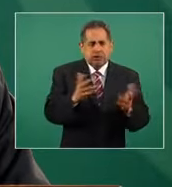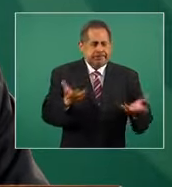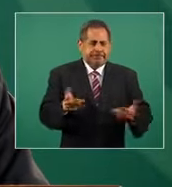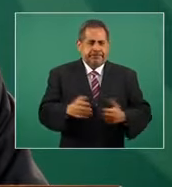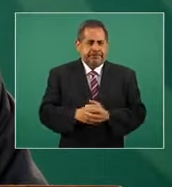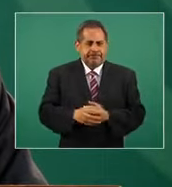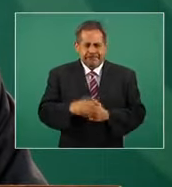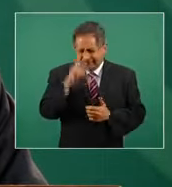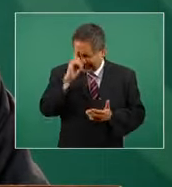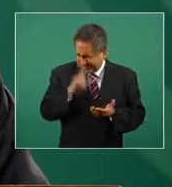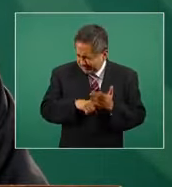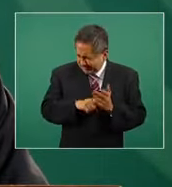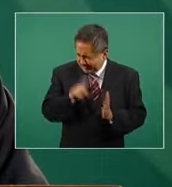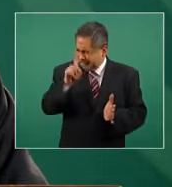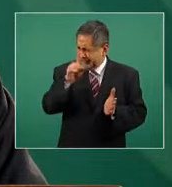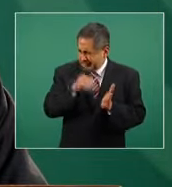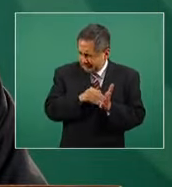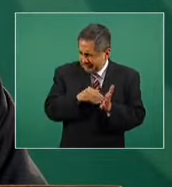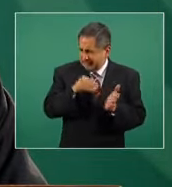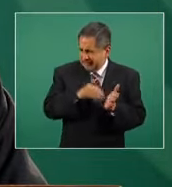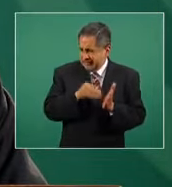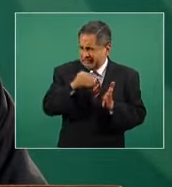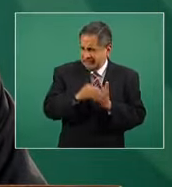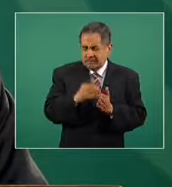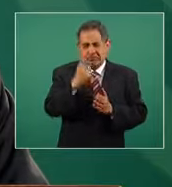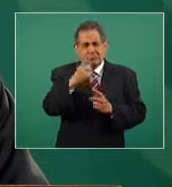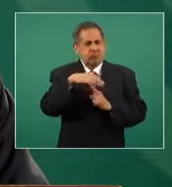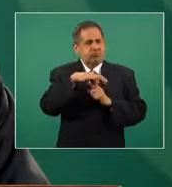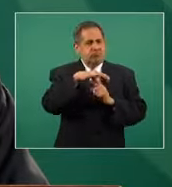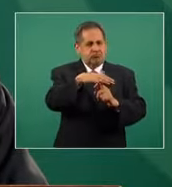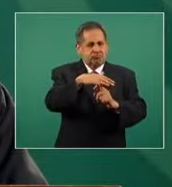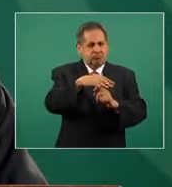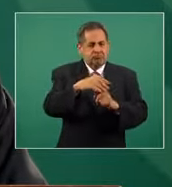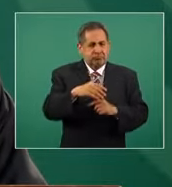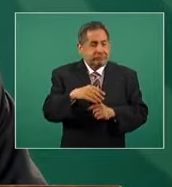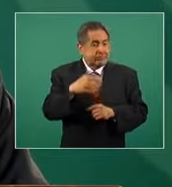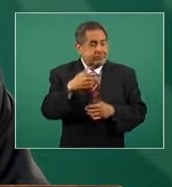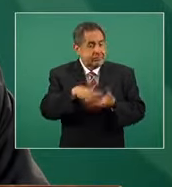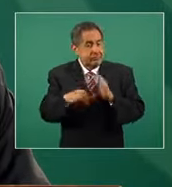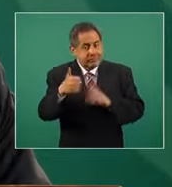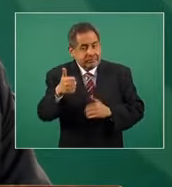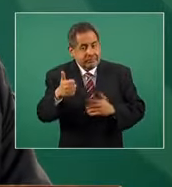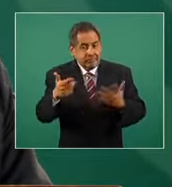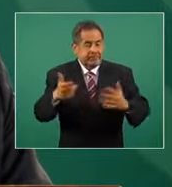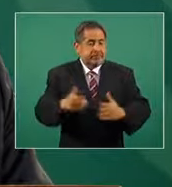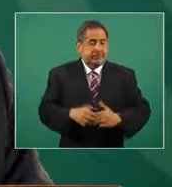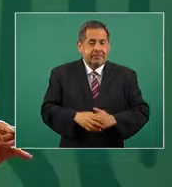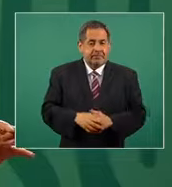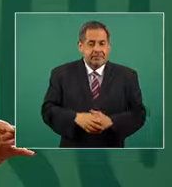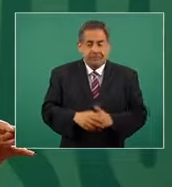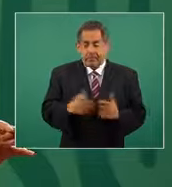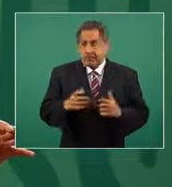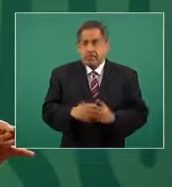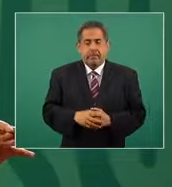Creo que 1,000 millones de pesos por helicóptero, 6. Y